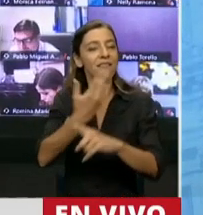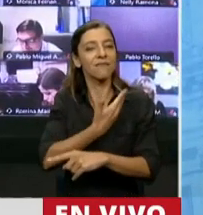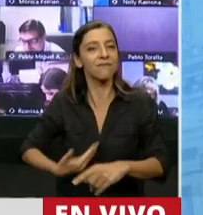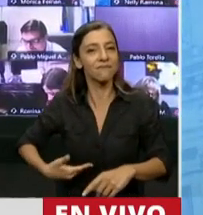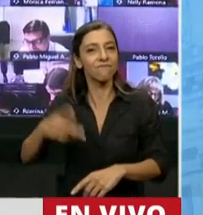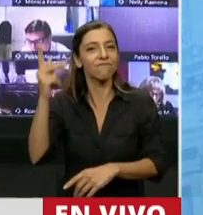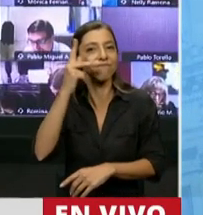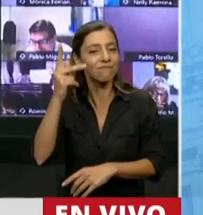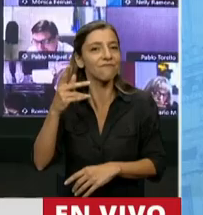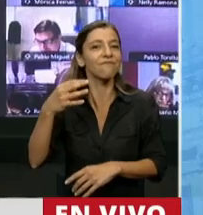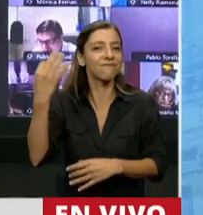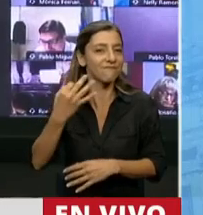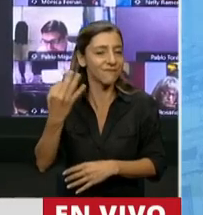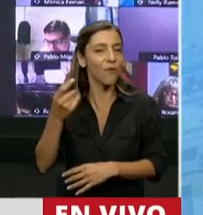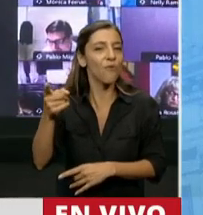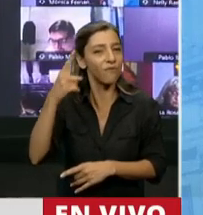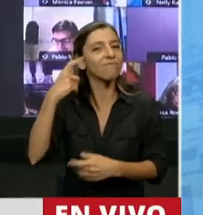esta cuestión.